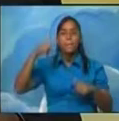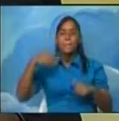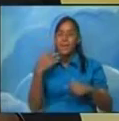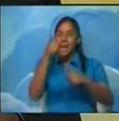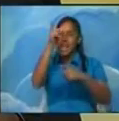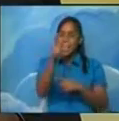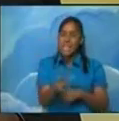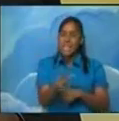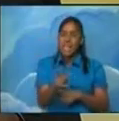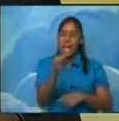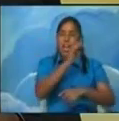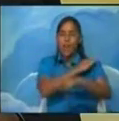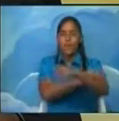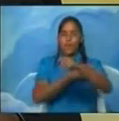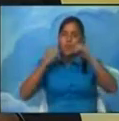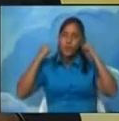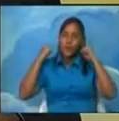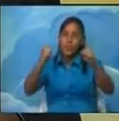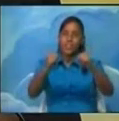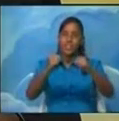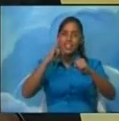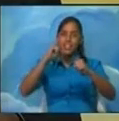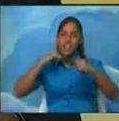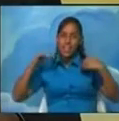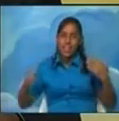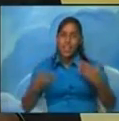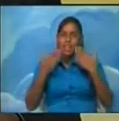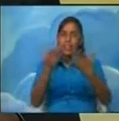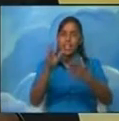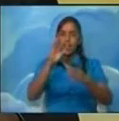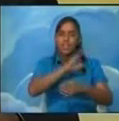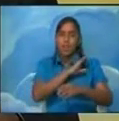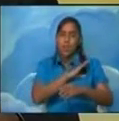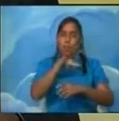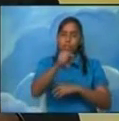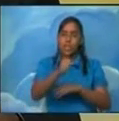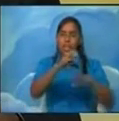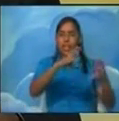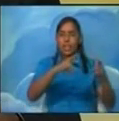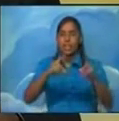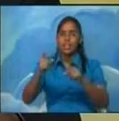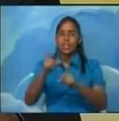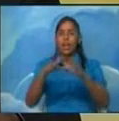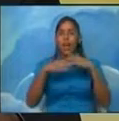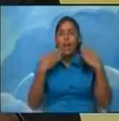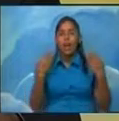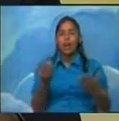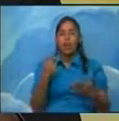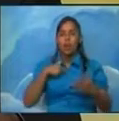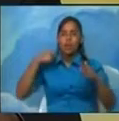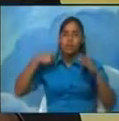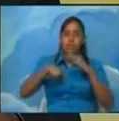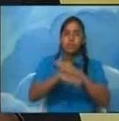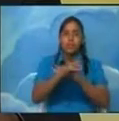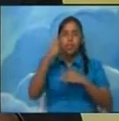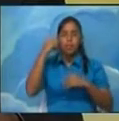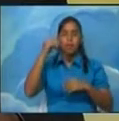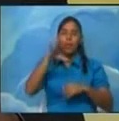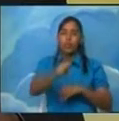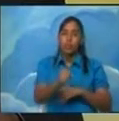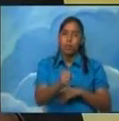seáis fortalecidos y entréis y poseáis la tierra a la cual pasáis para